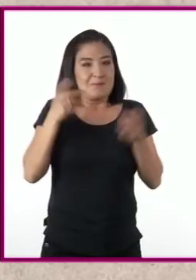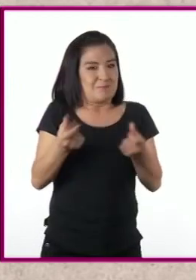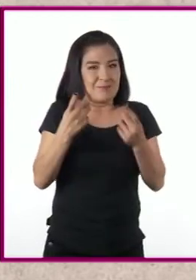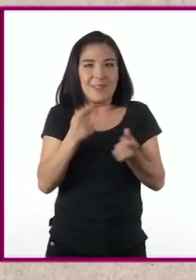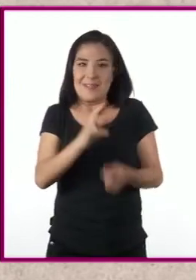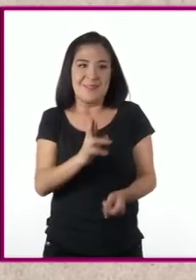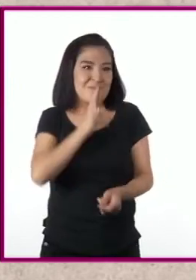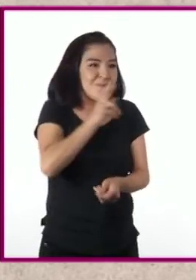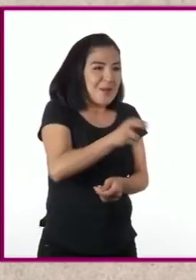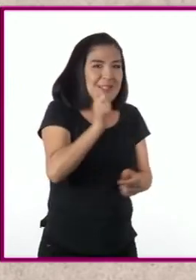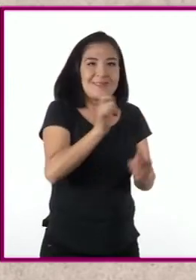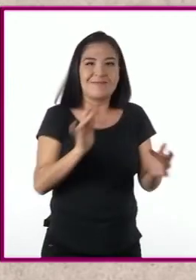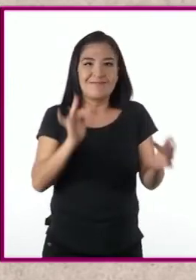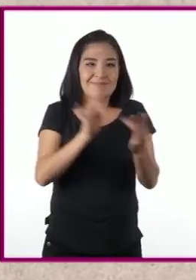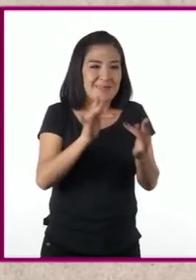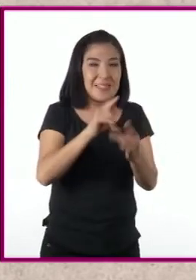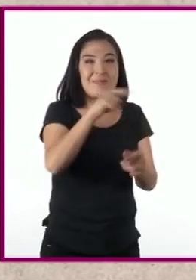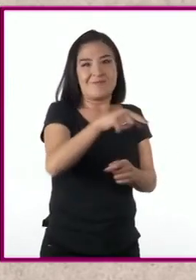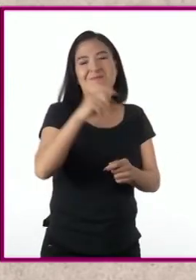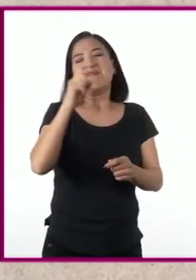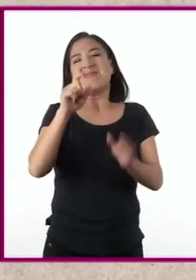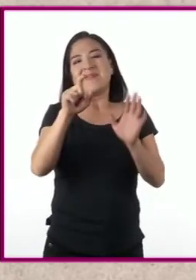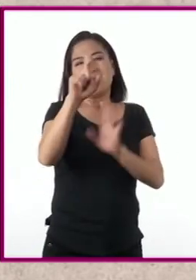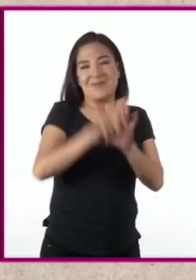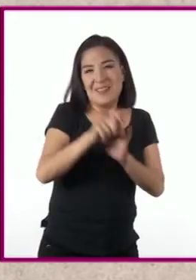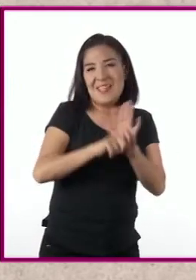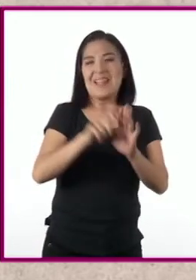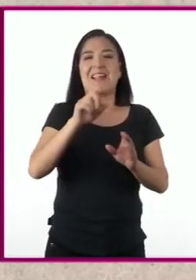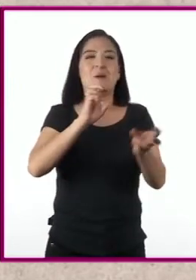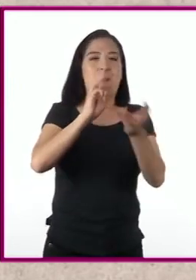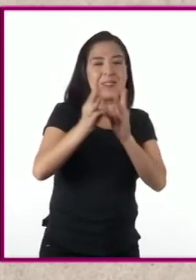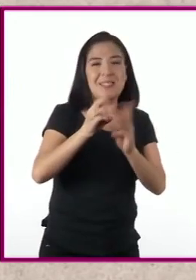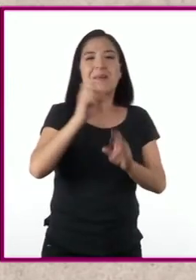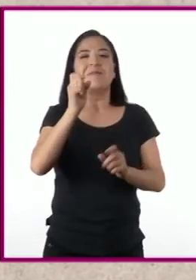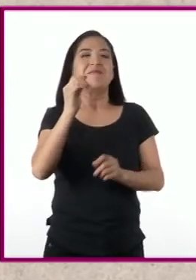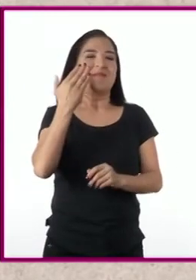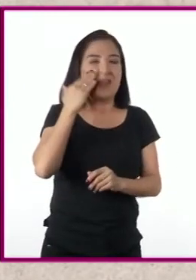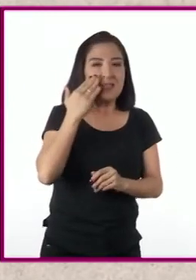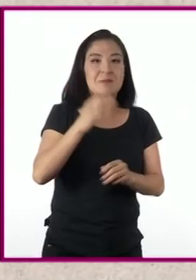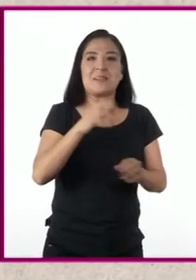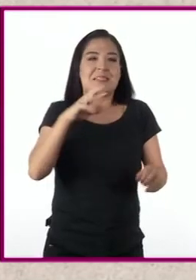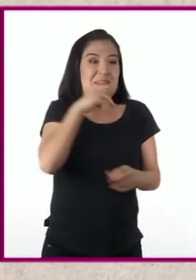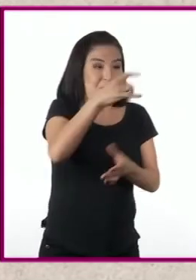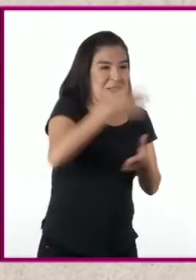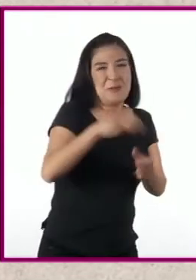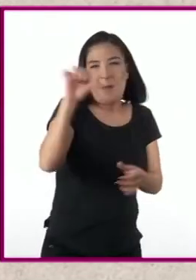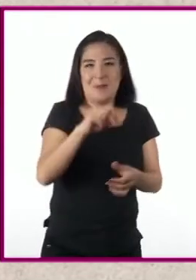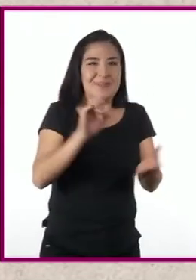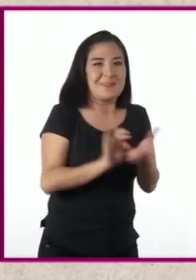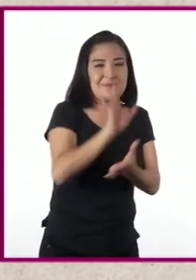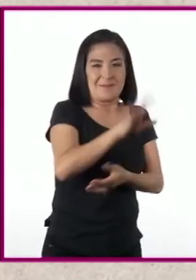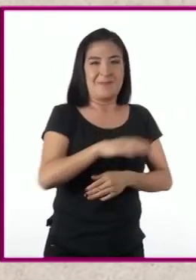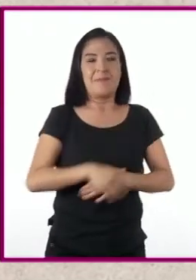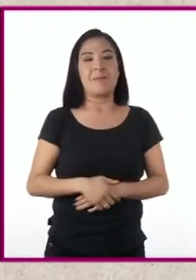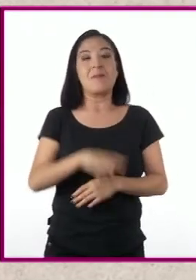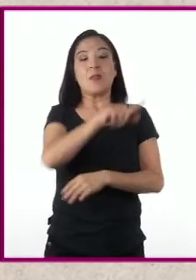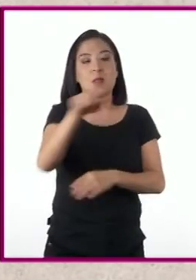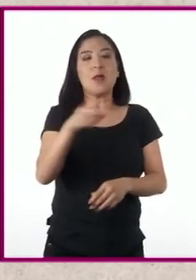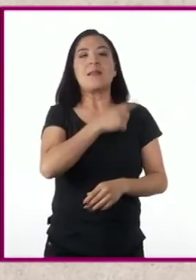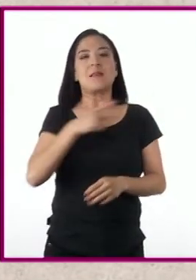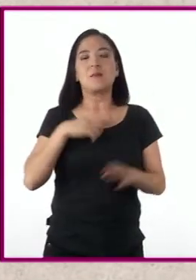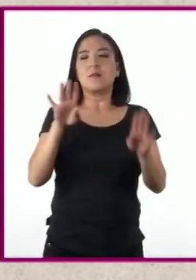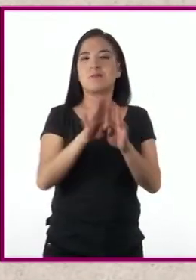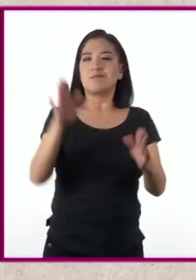a los mensajes recibidos en redes sociales casi después de haberlos recibido. Momento para una pausa, pero